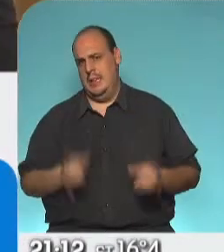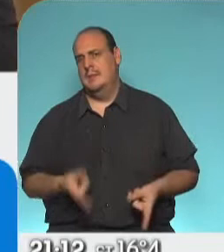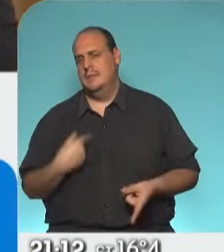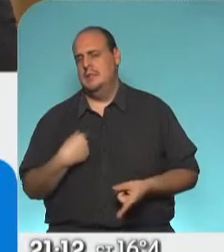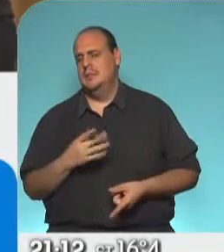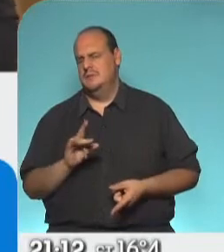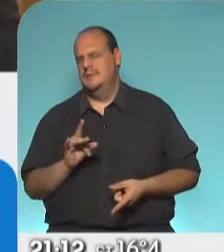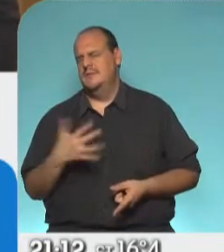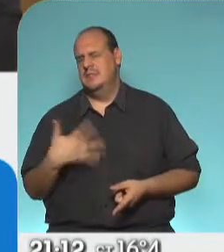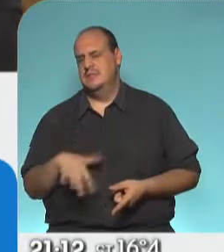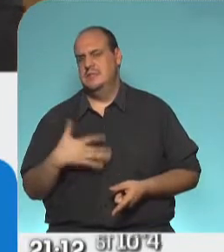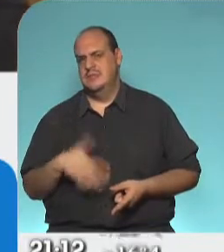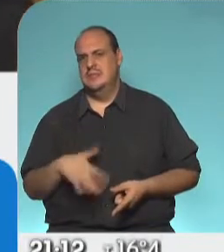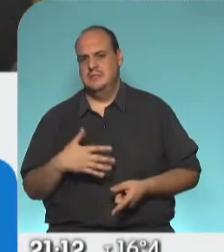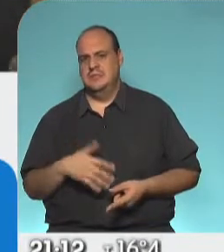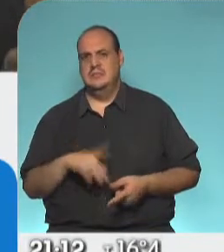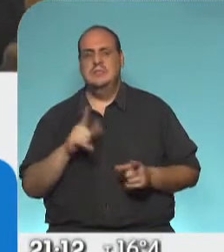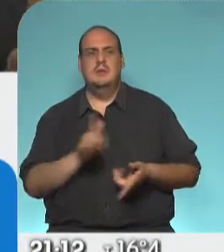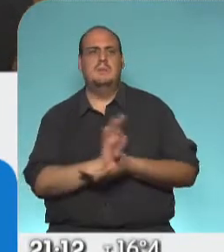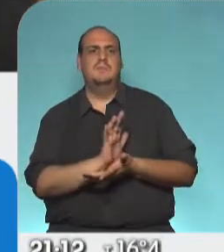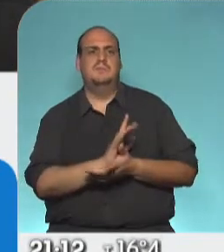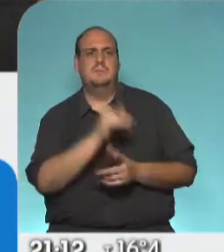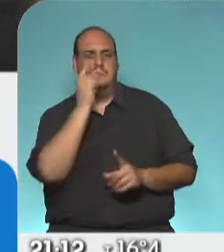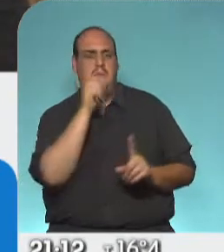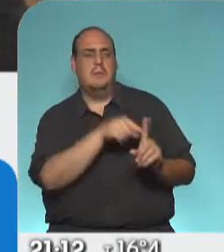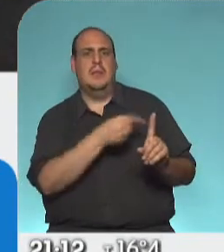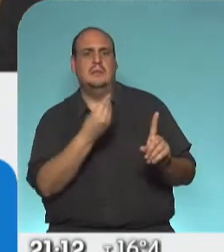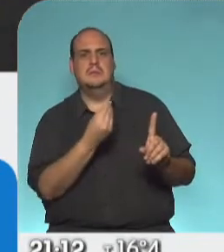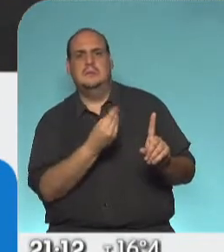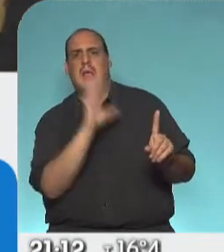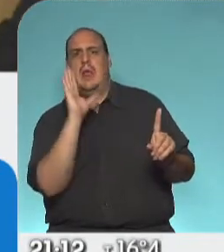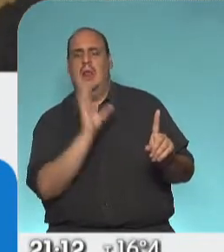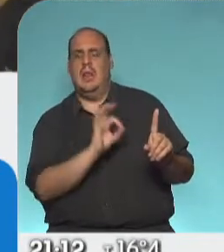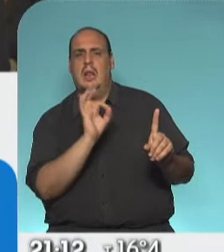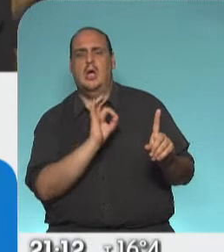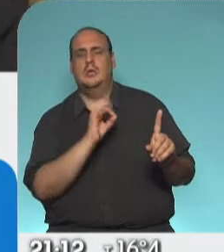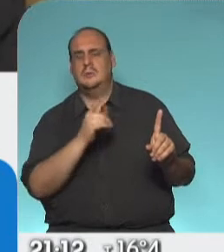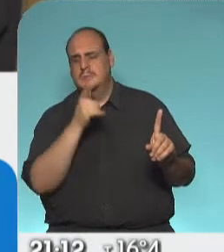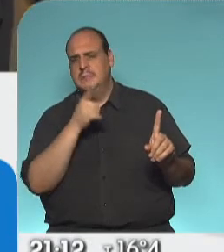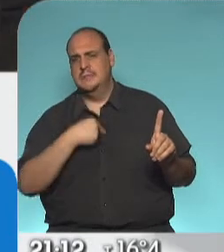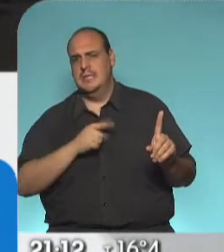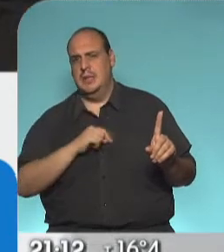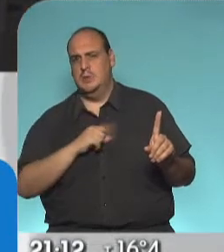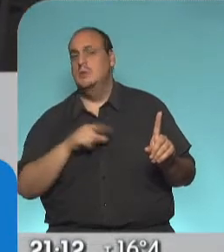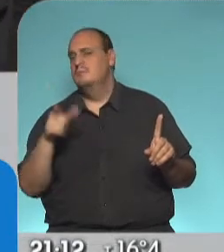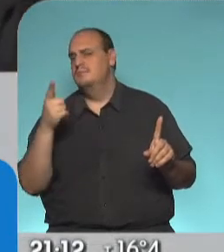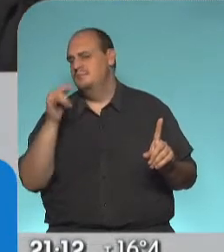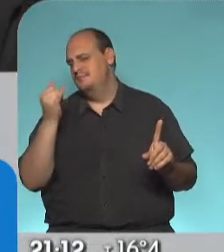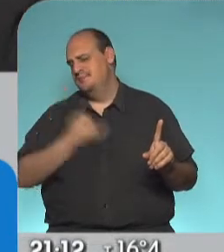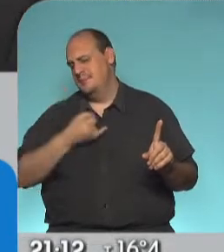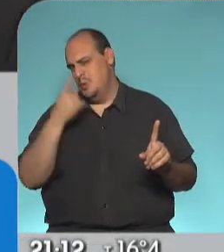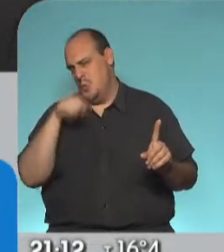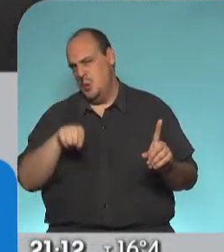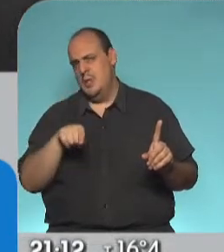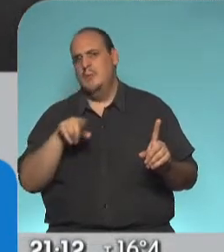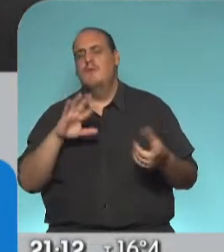un golpe dejarlo, más allá de que se sienten en general Tal cual. cobijados y bien contenidos. Decinos esto último, y por eso te decía, no es